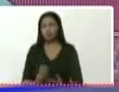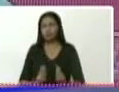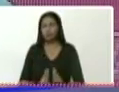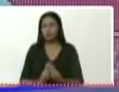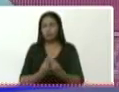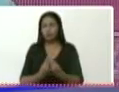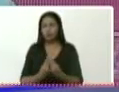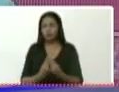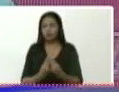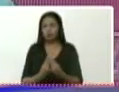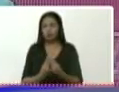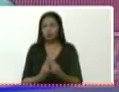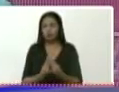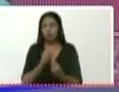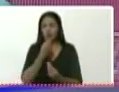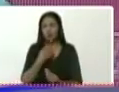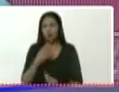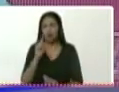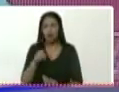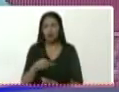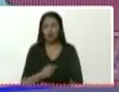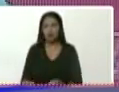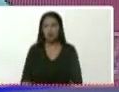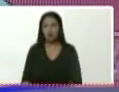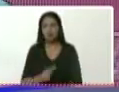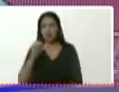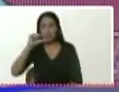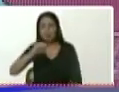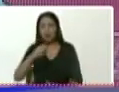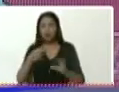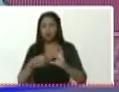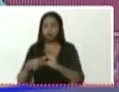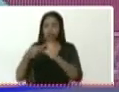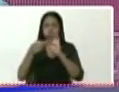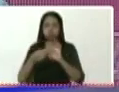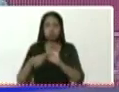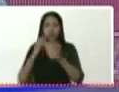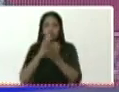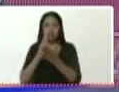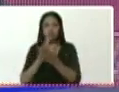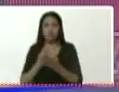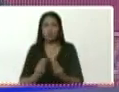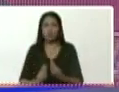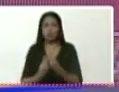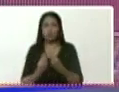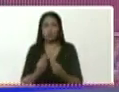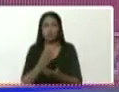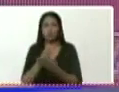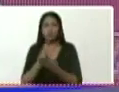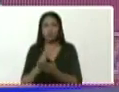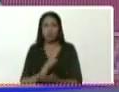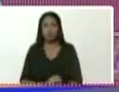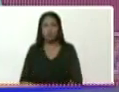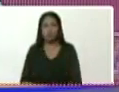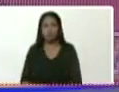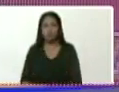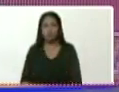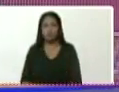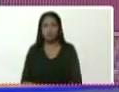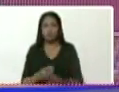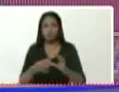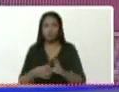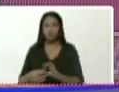juntos en las buenas y en las malas, juntos y juntas,